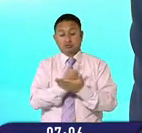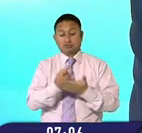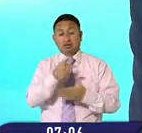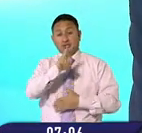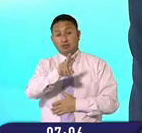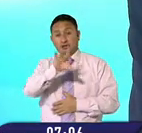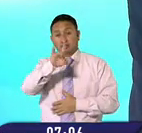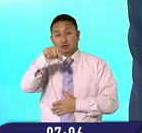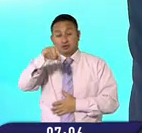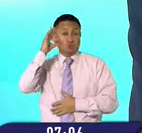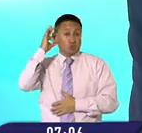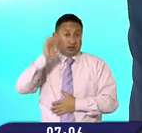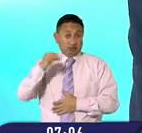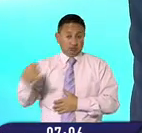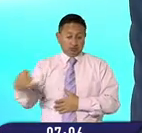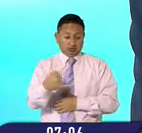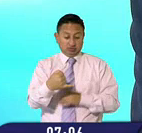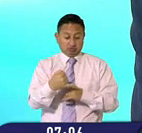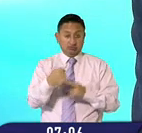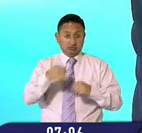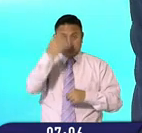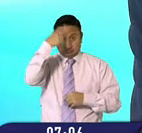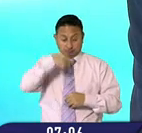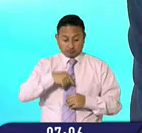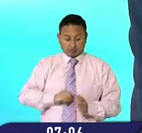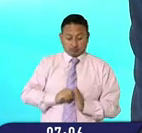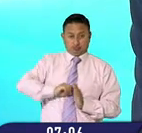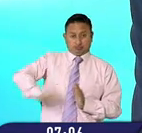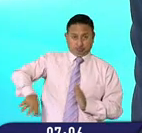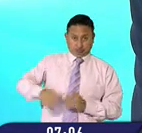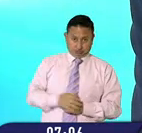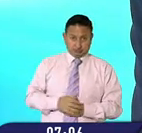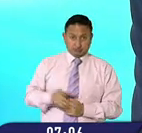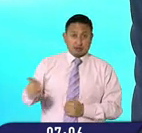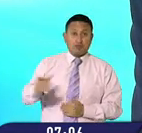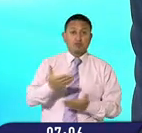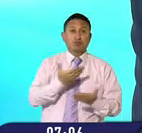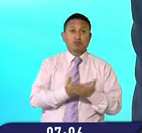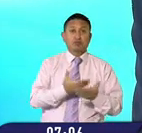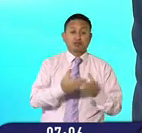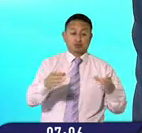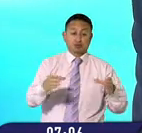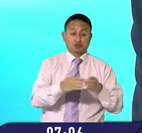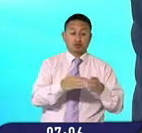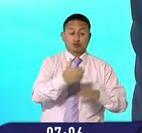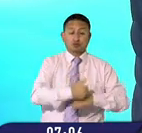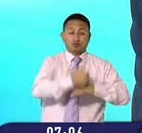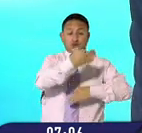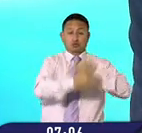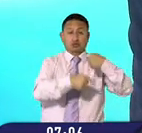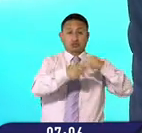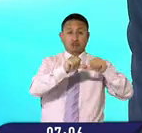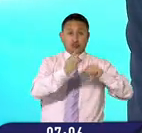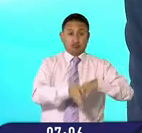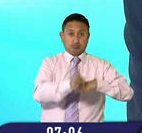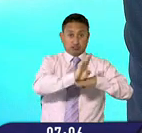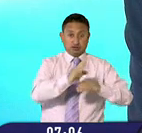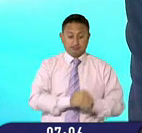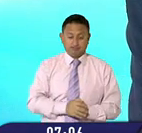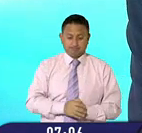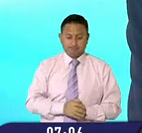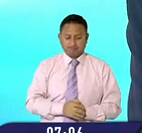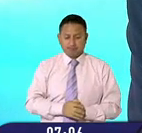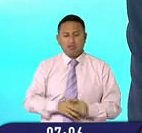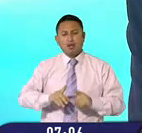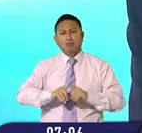podría abortar. Esto según la propuesta que hace la Comisión de Justicia de la Asamblea Nacional. Mientras que en el caso de niñas